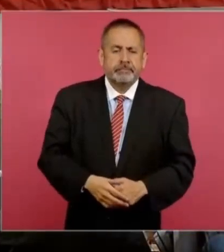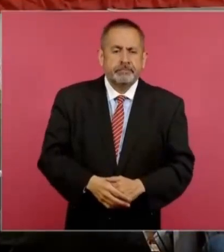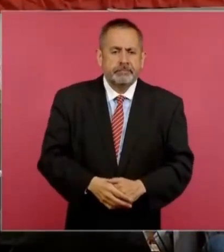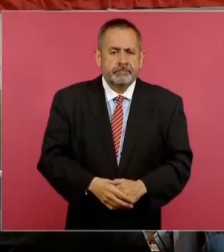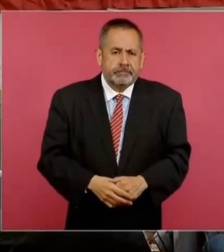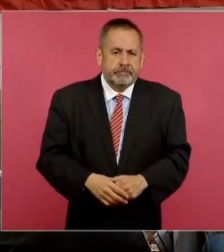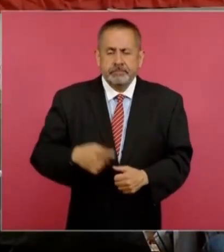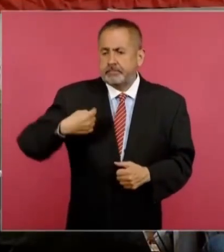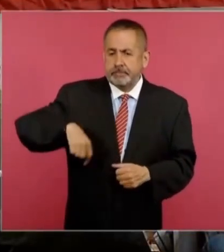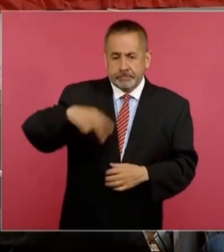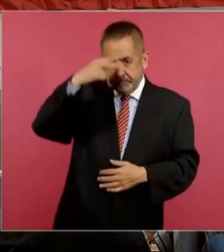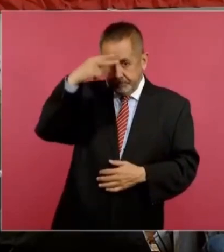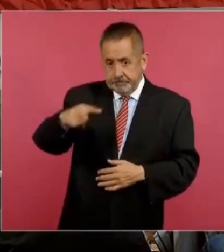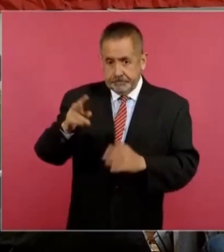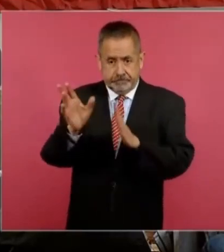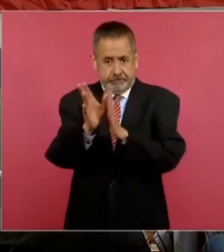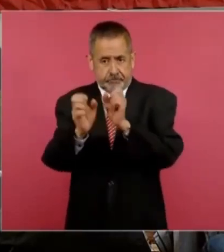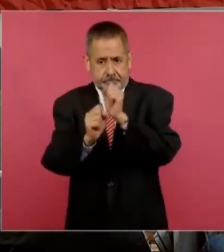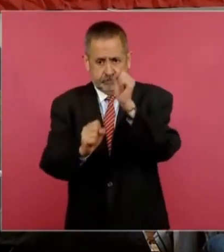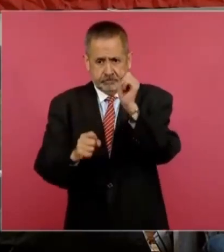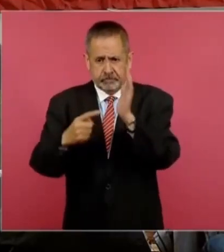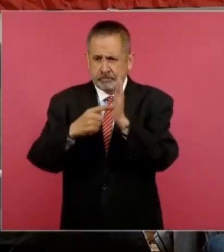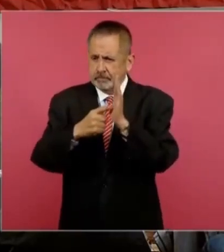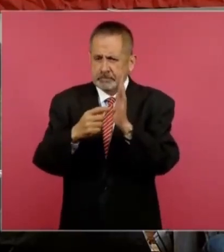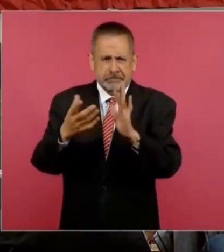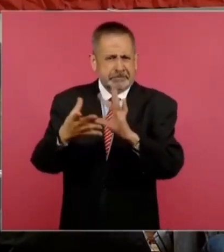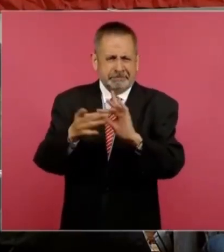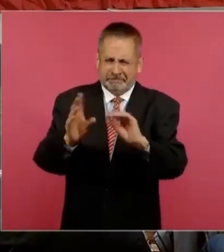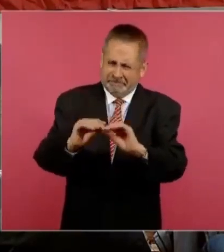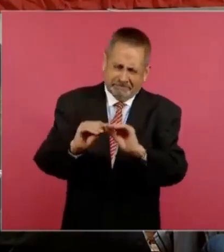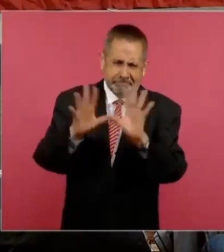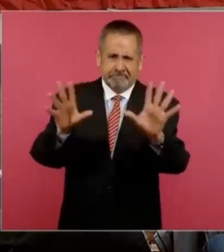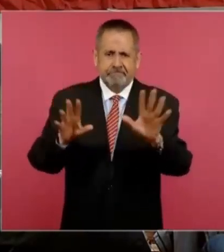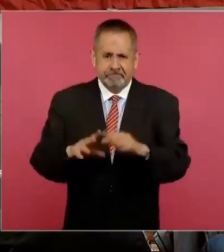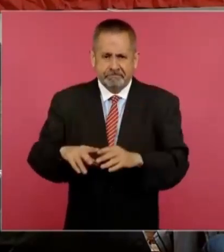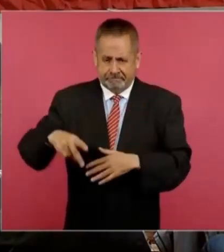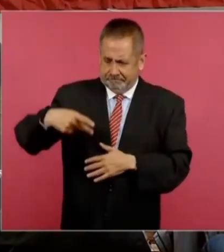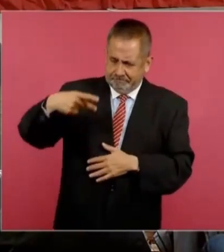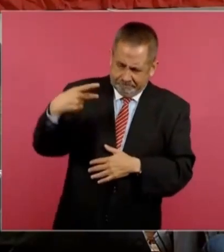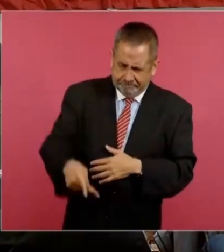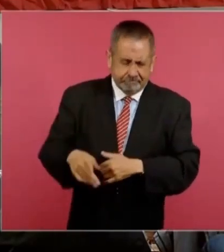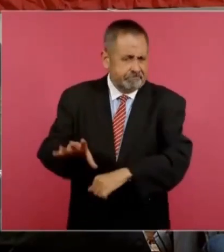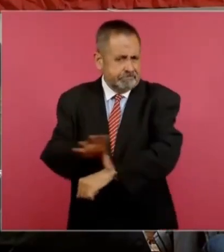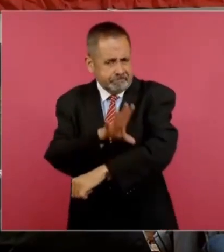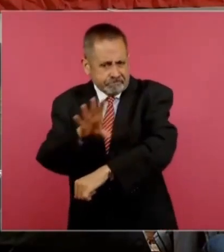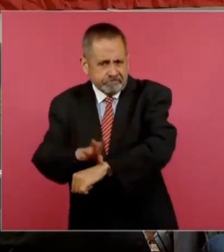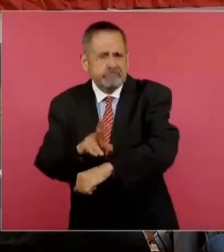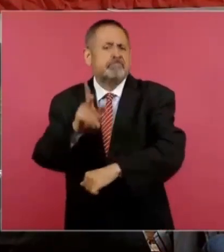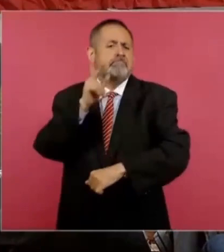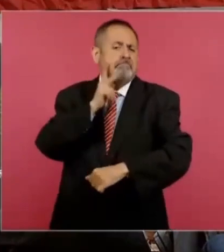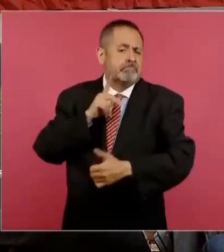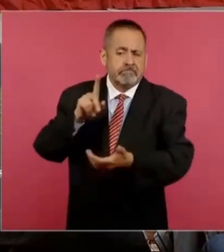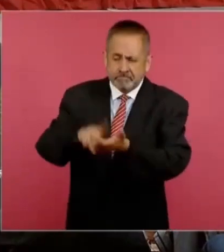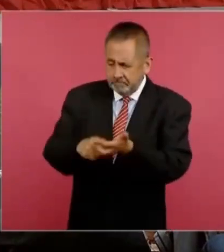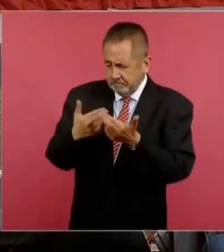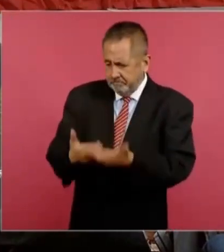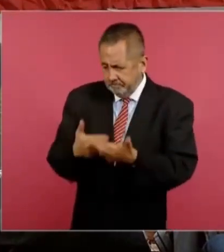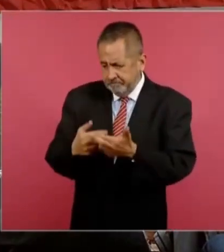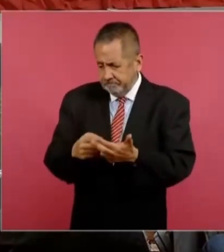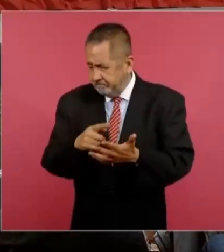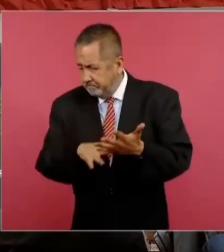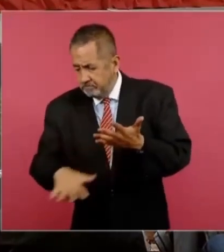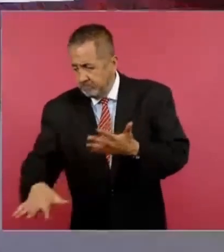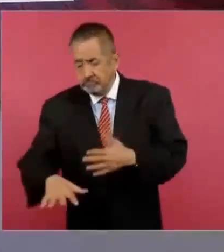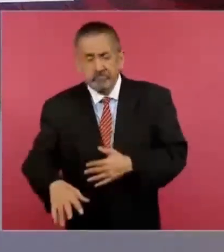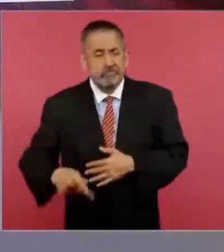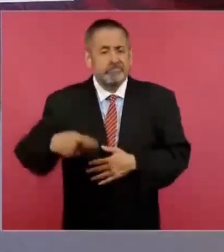En México la Constitución es muy clara. Los recursos energéticos y los yacimientos petroleros